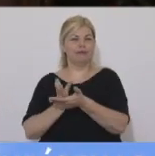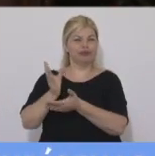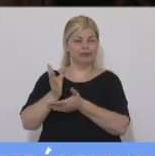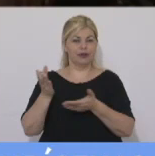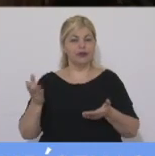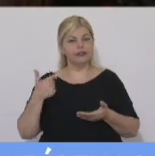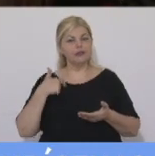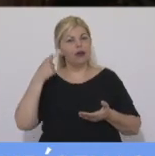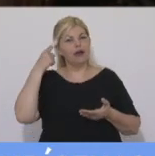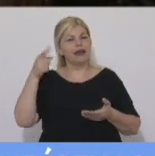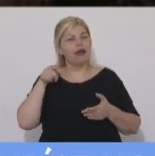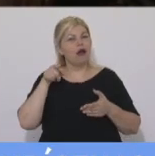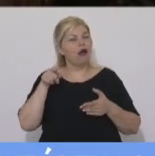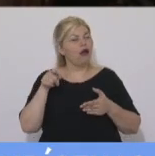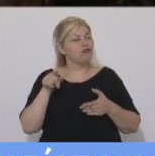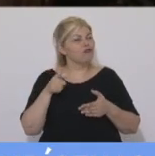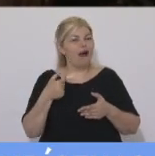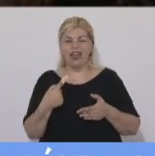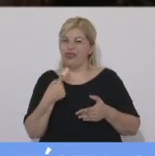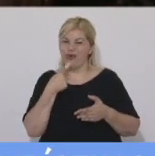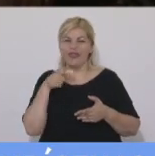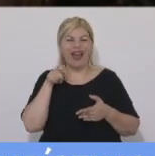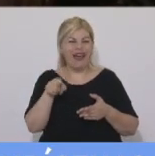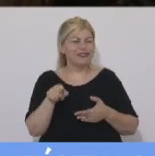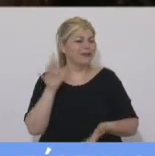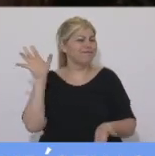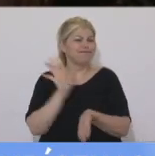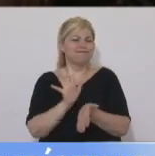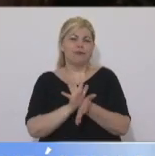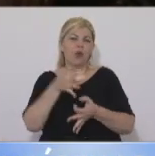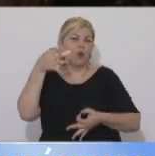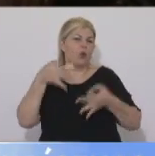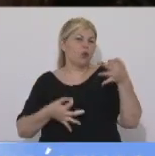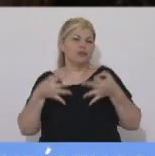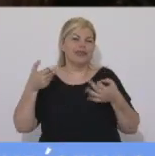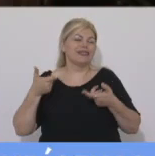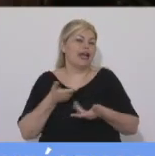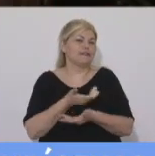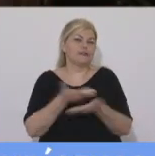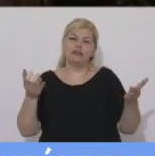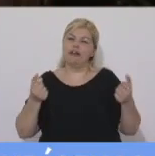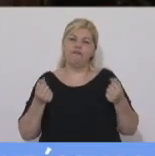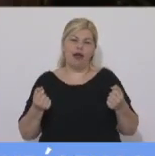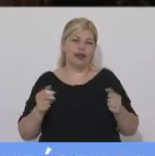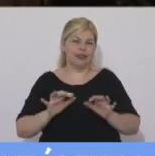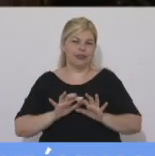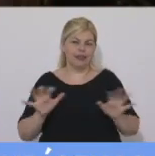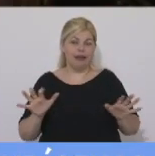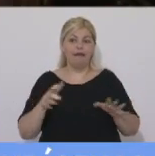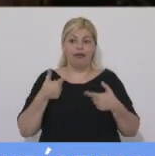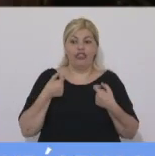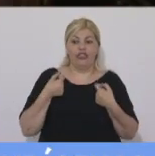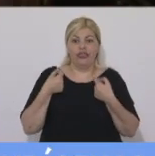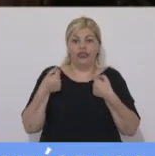un acto de profunda justicia social el otorgamiento de